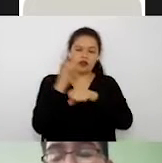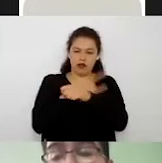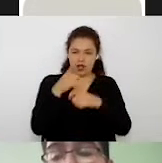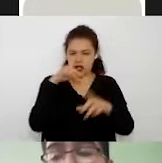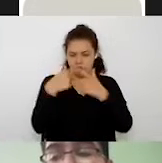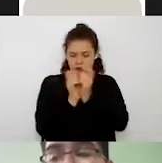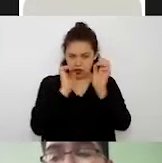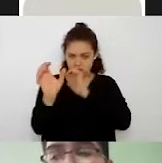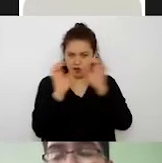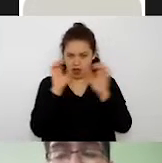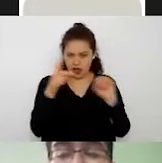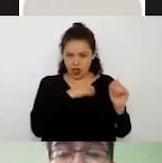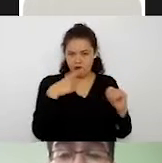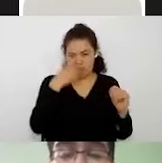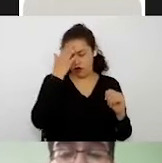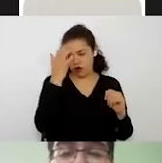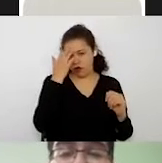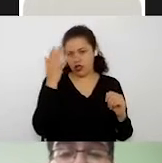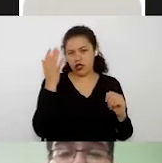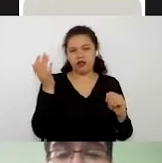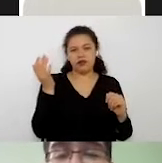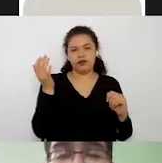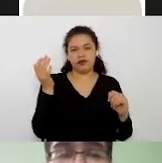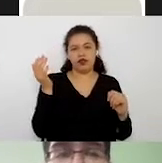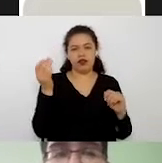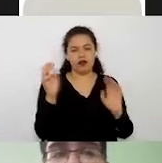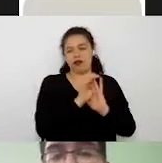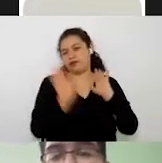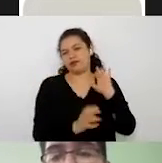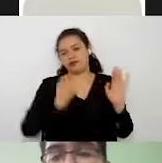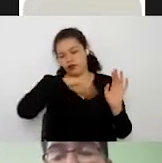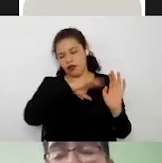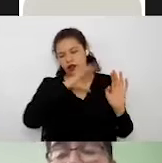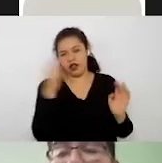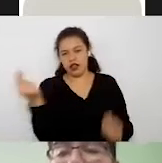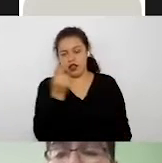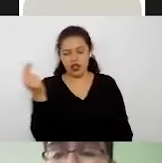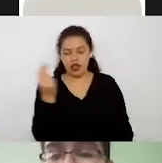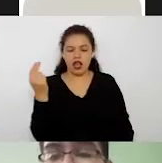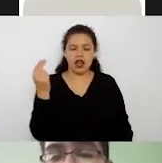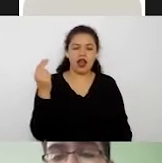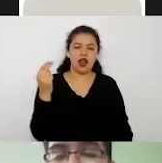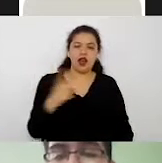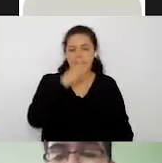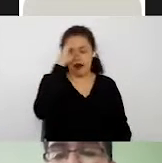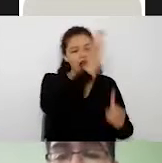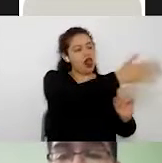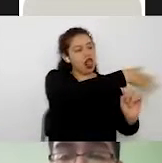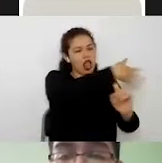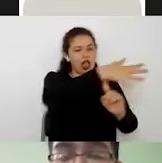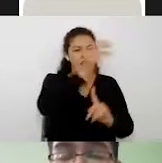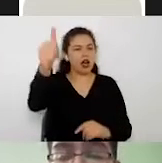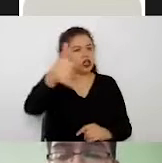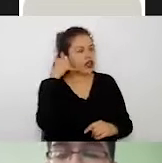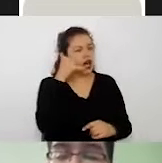tiene que conocer, digamos que tuvimos la necesidad de que hubiera de llamar a una ambulancia. La brigada